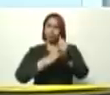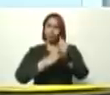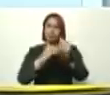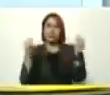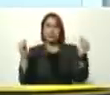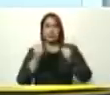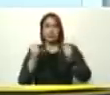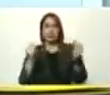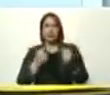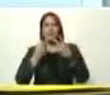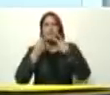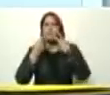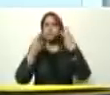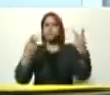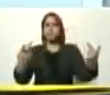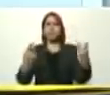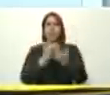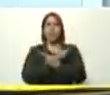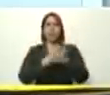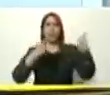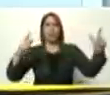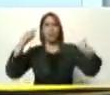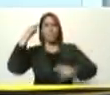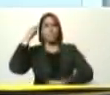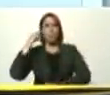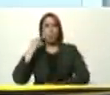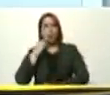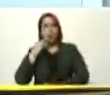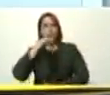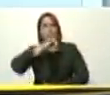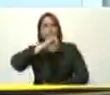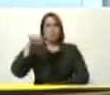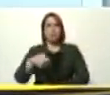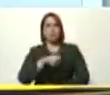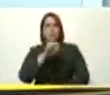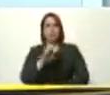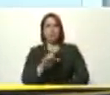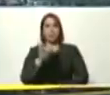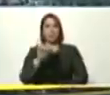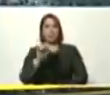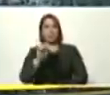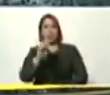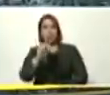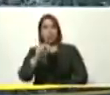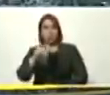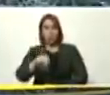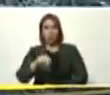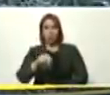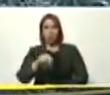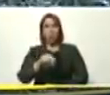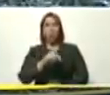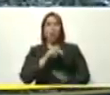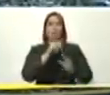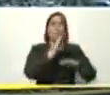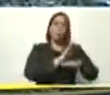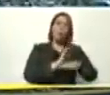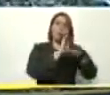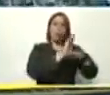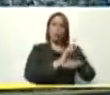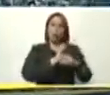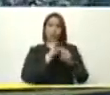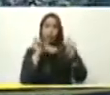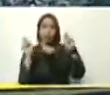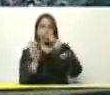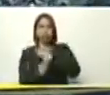declararon libertador a Bolívar, Jason Guzmán, de protector a gobernador.